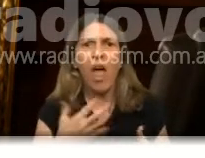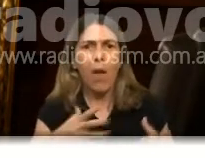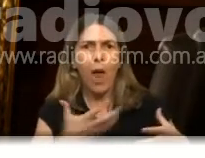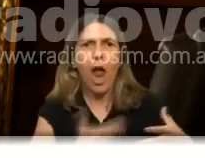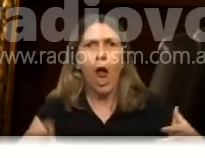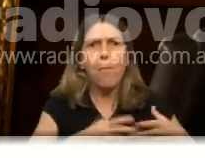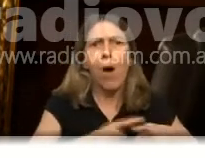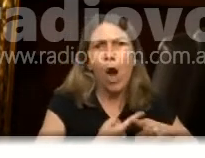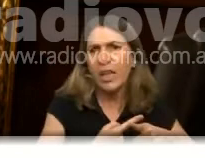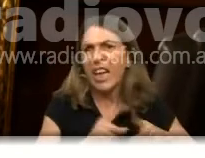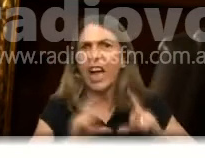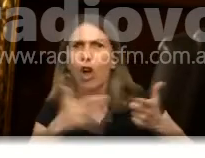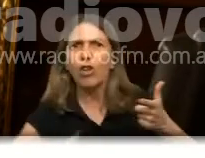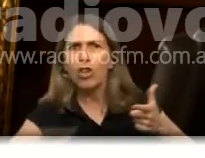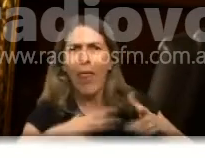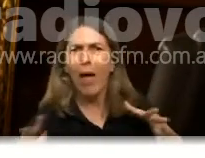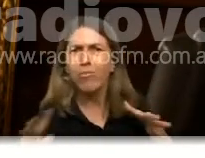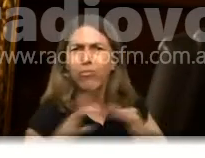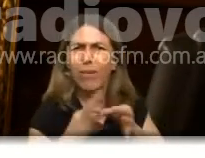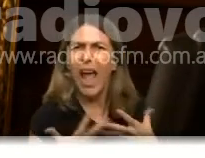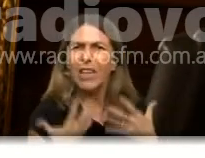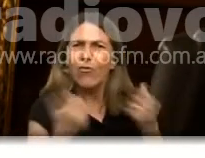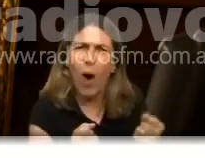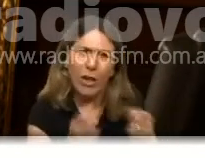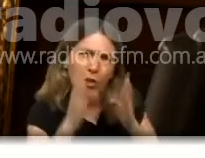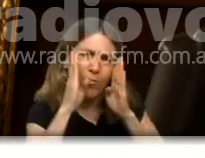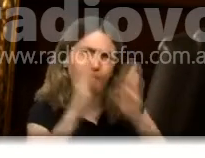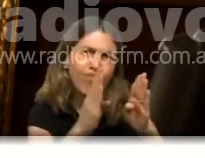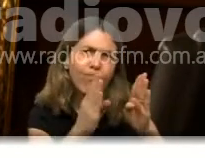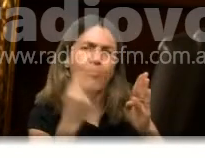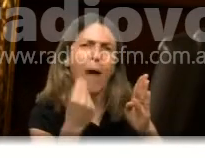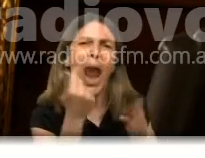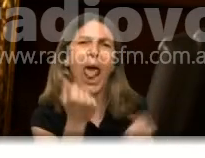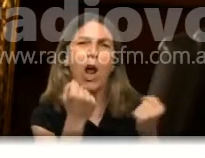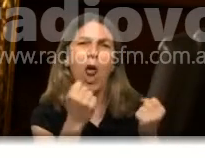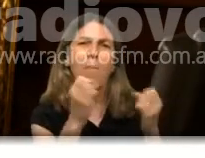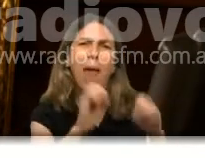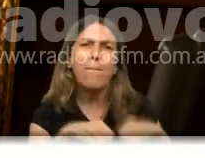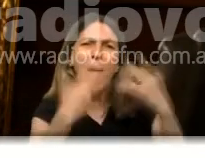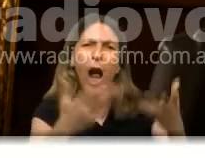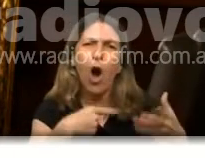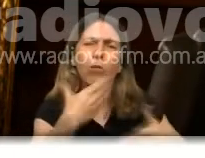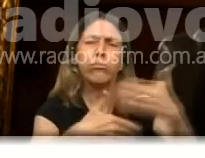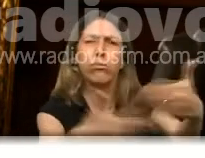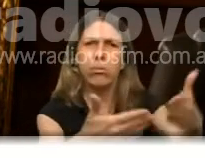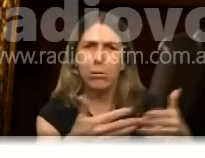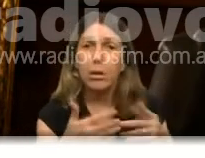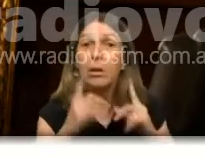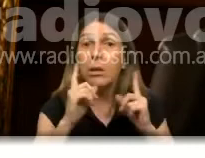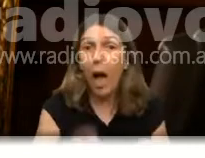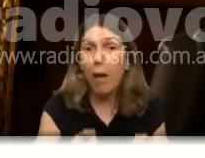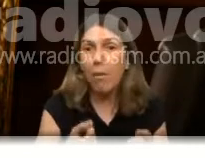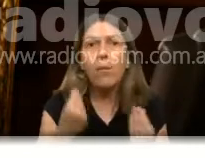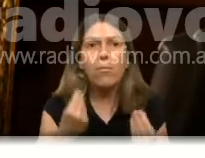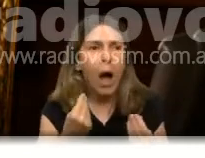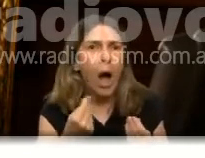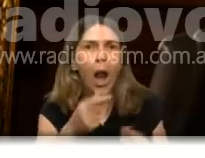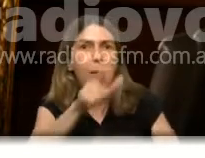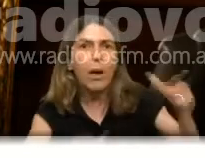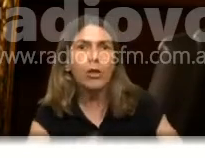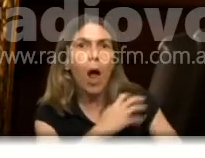entremos todos nuestros esfuerzos en la recuperación económica para que salgan de la pobreza